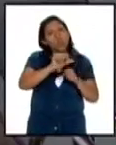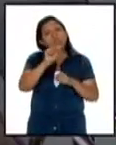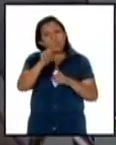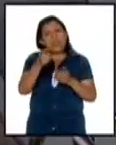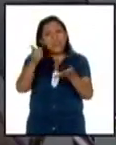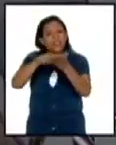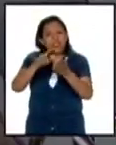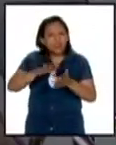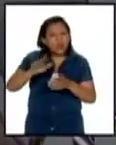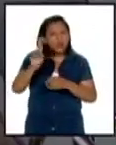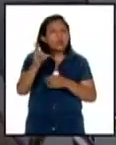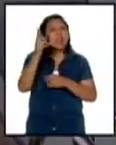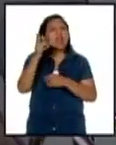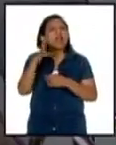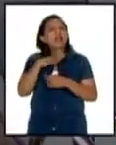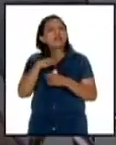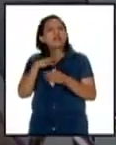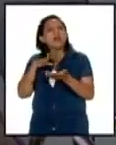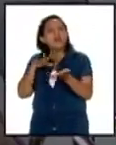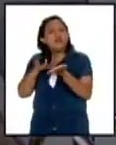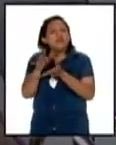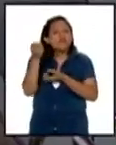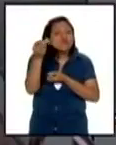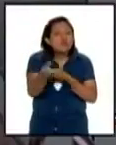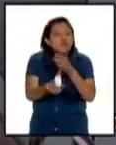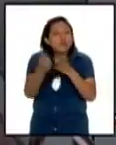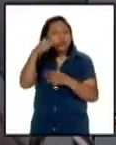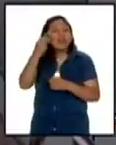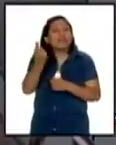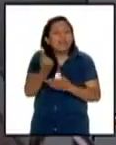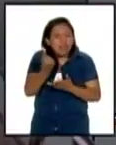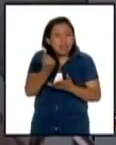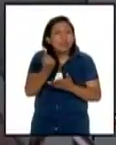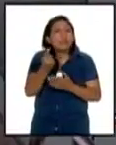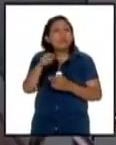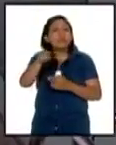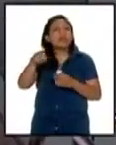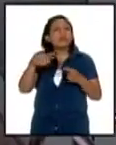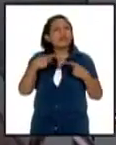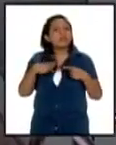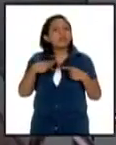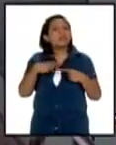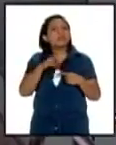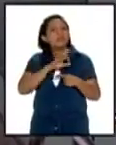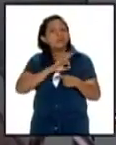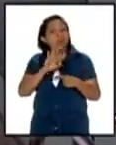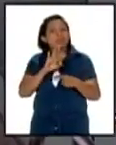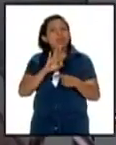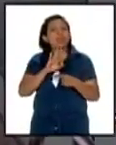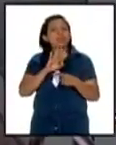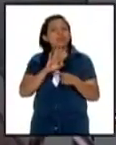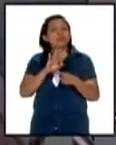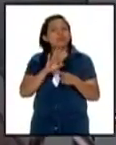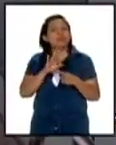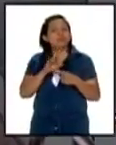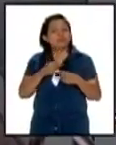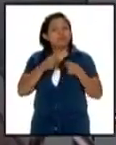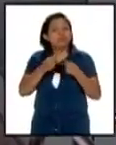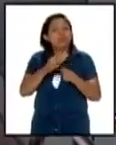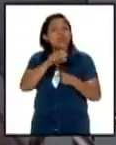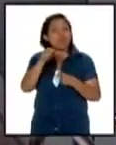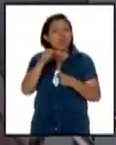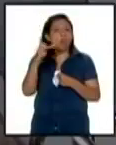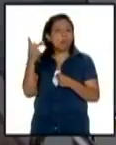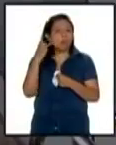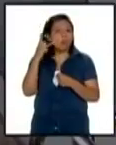poder hacer aportaciones para que pues se recuperen, para definir las políticas públicas, para que la gente